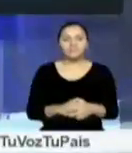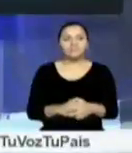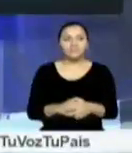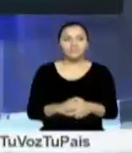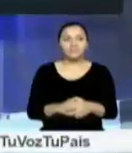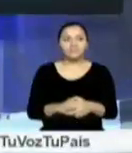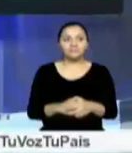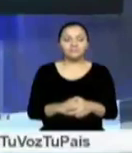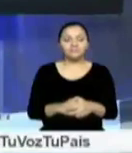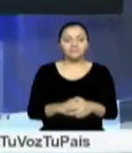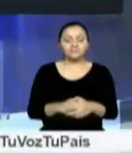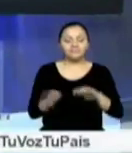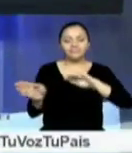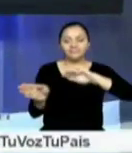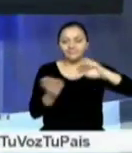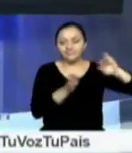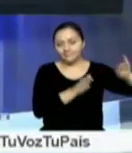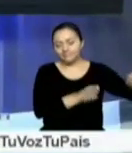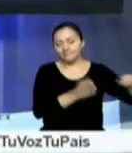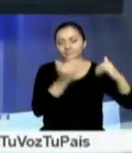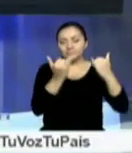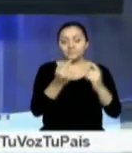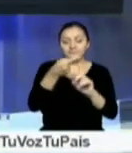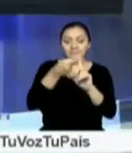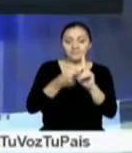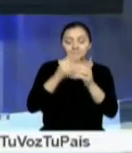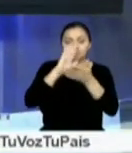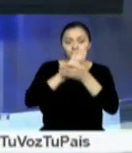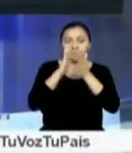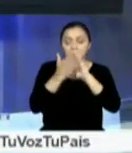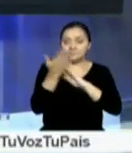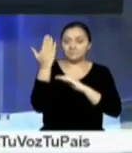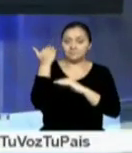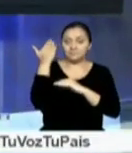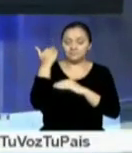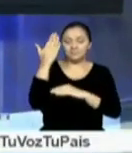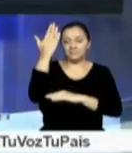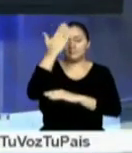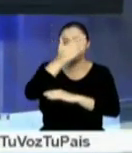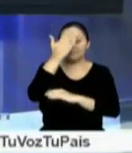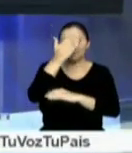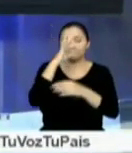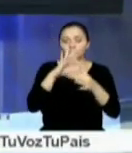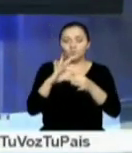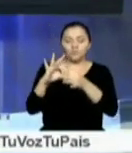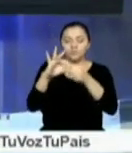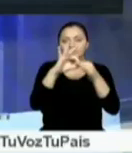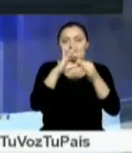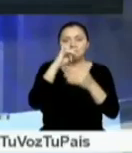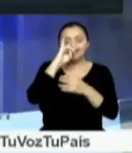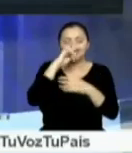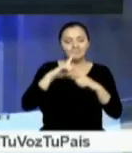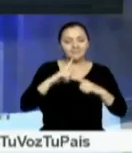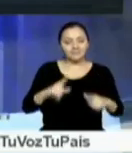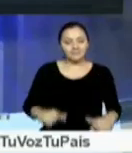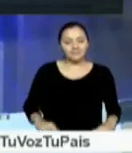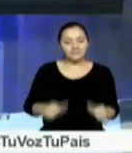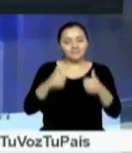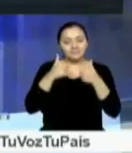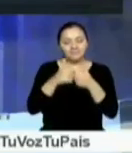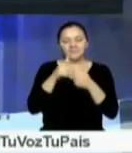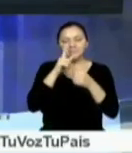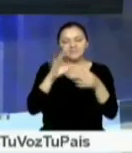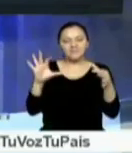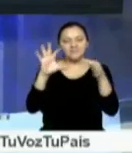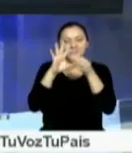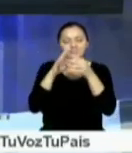artesanal cambiamos de tema desde el mes de noviembre la iniciativa televisiva Unidos por niños saludables liderada por Nestlé en